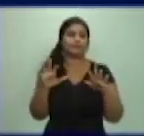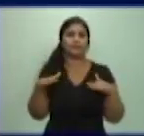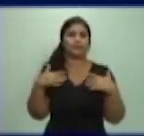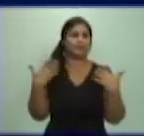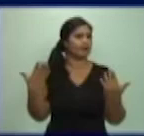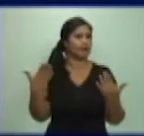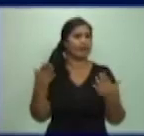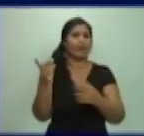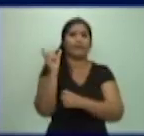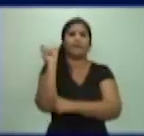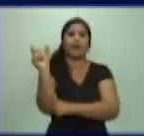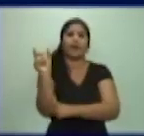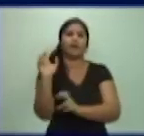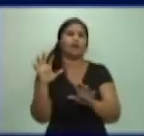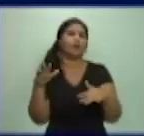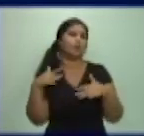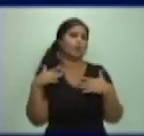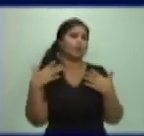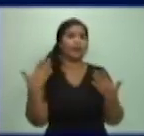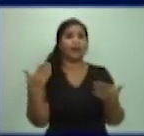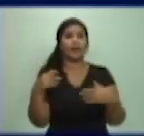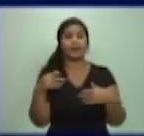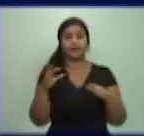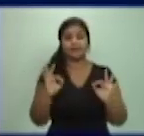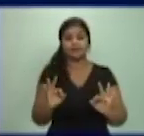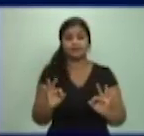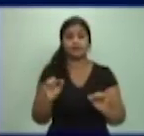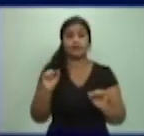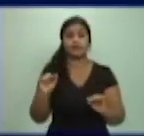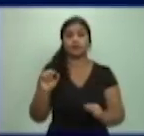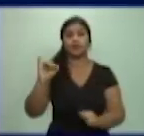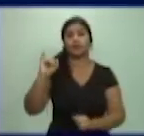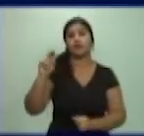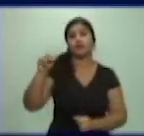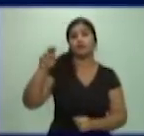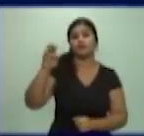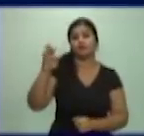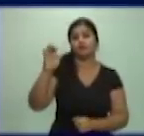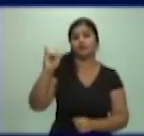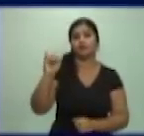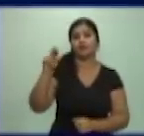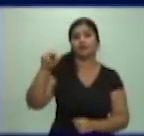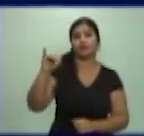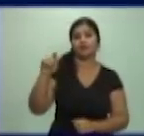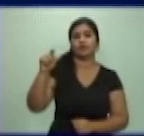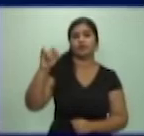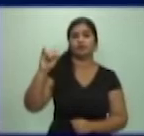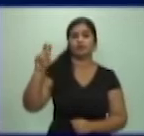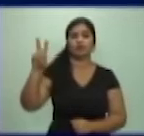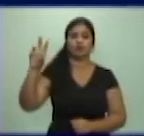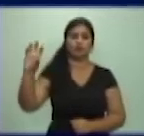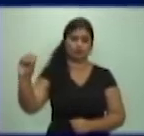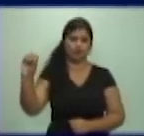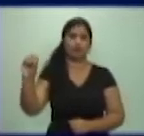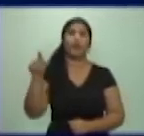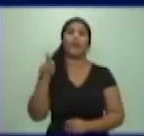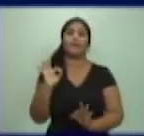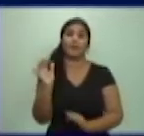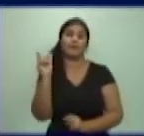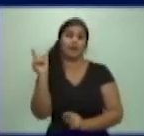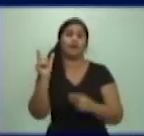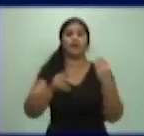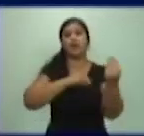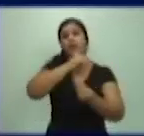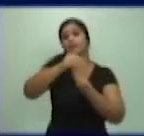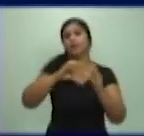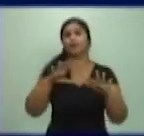de palabra. Instruir es un infinitivo. Si es un vocablo que pueda ser sustituido, tiene que estar, por